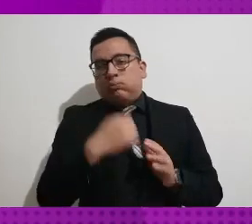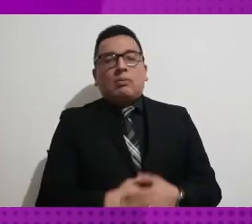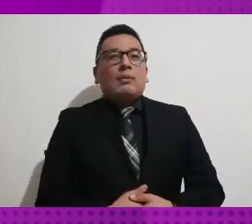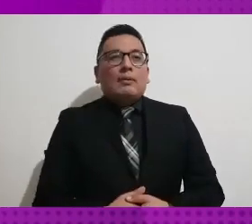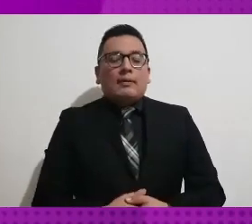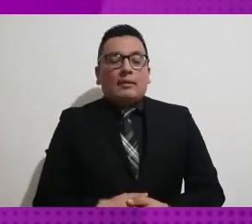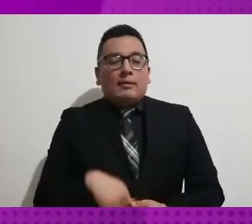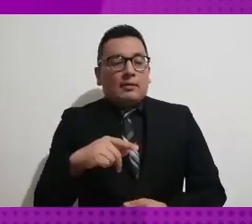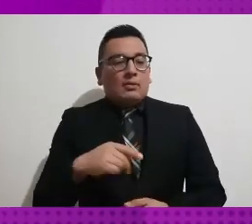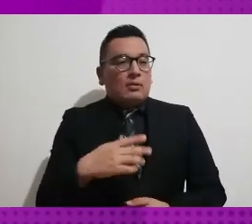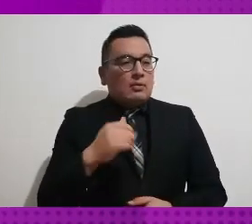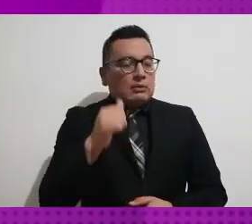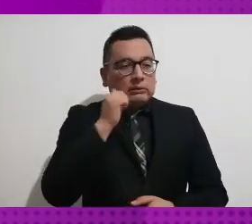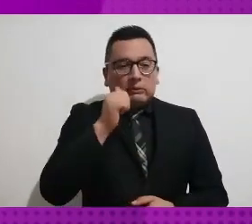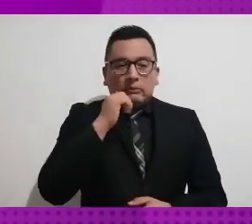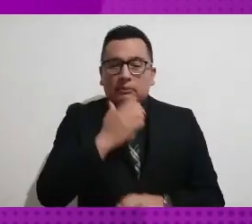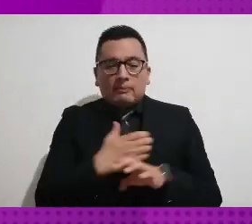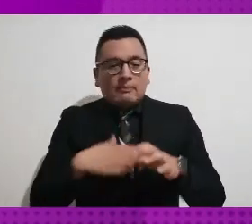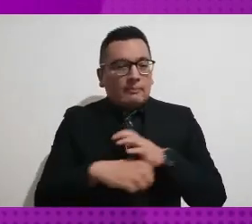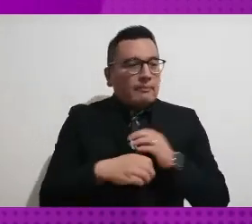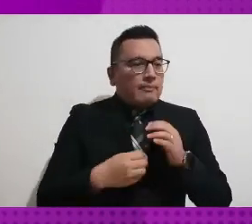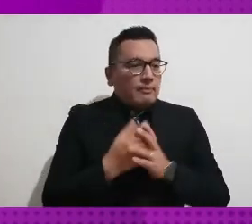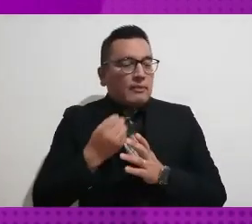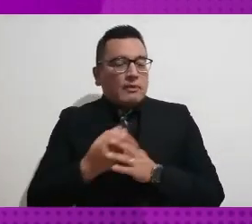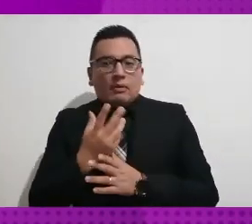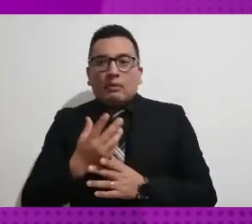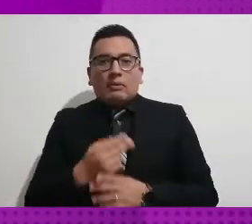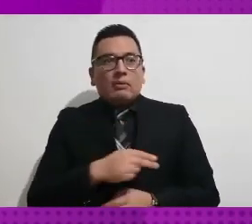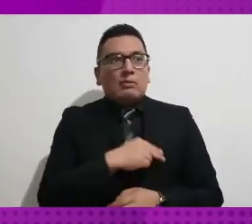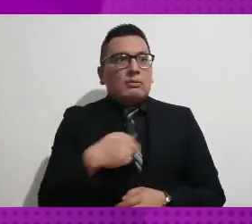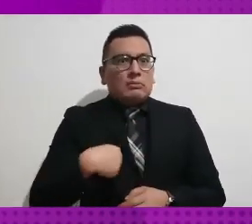que ir investigando, ir viendo cómo las íbamos